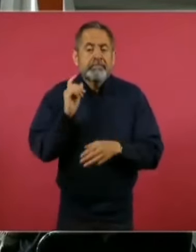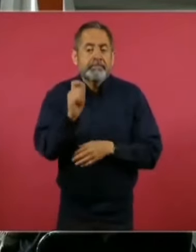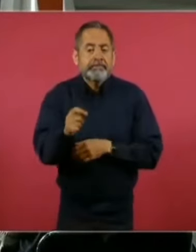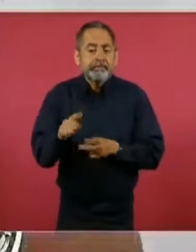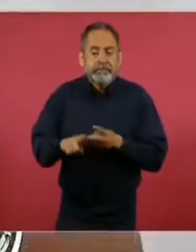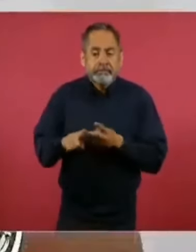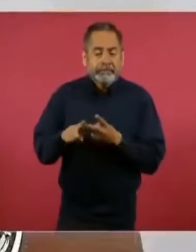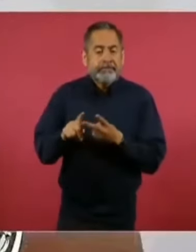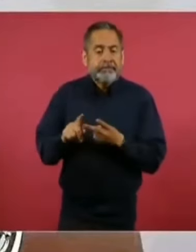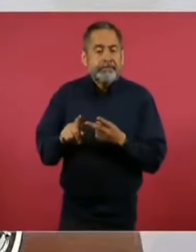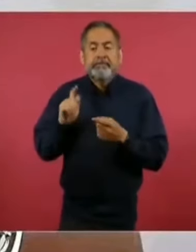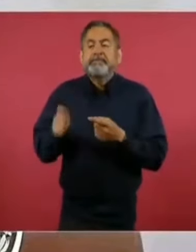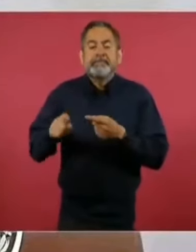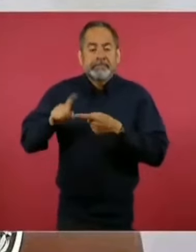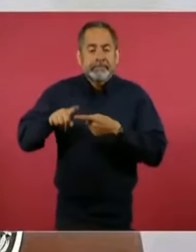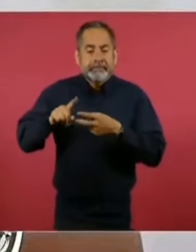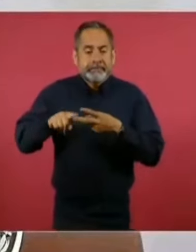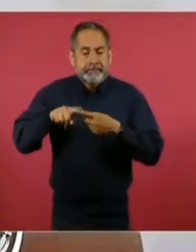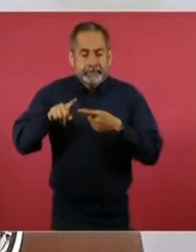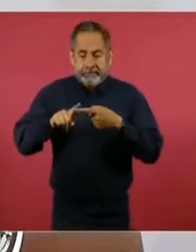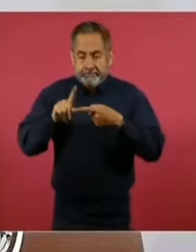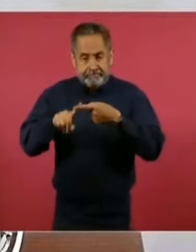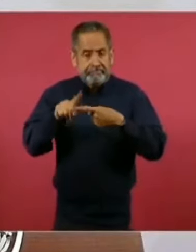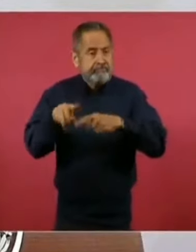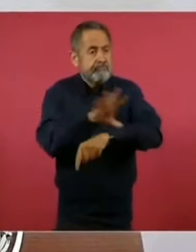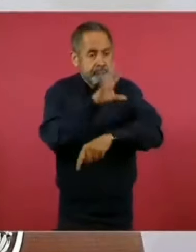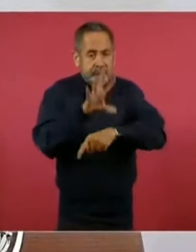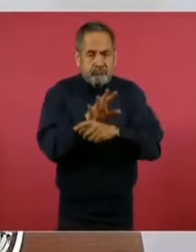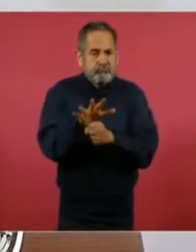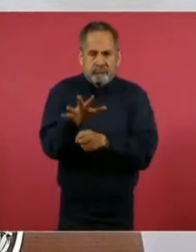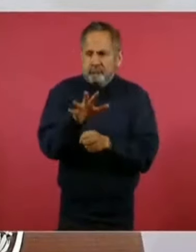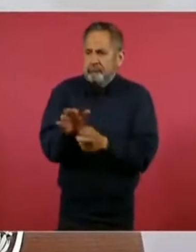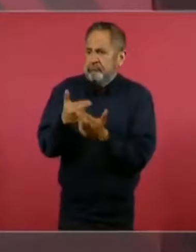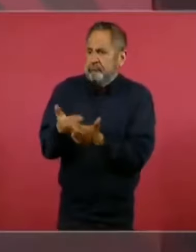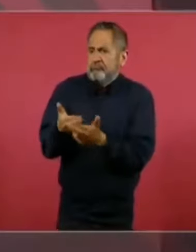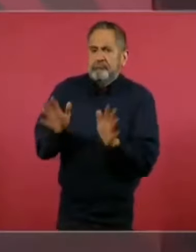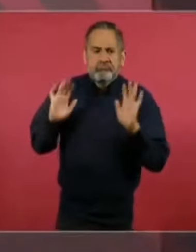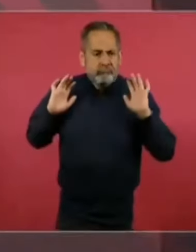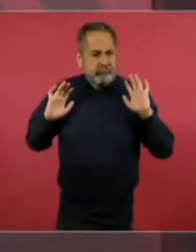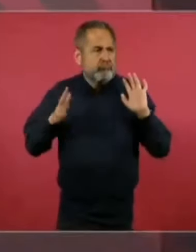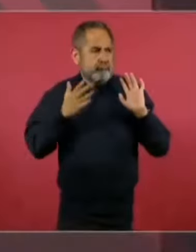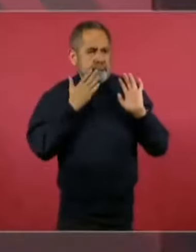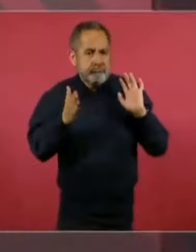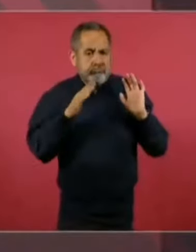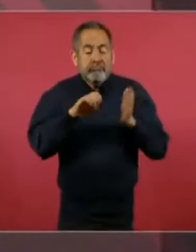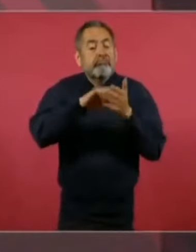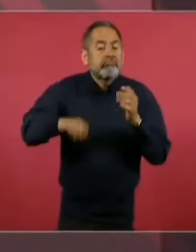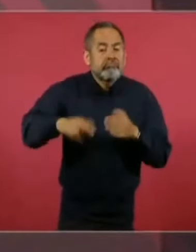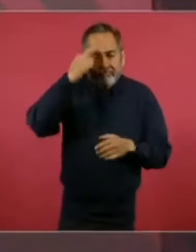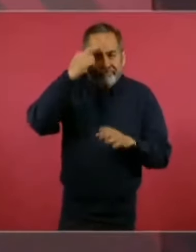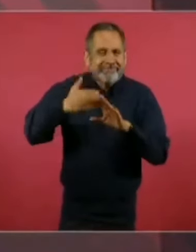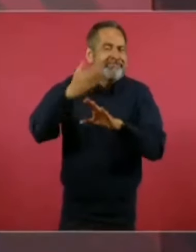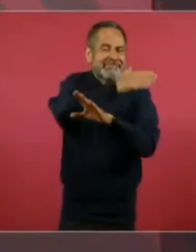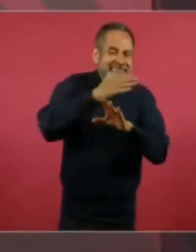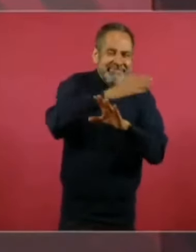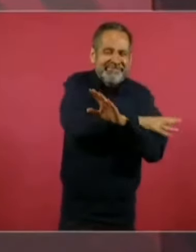la autosuficiencia energética, porque la política petrolera era